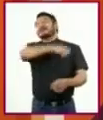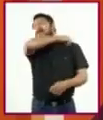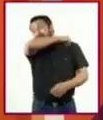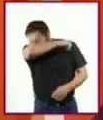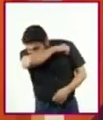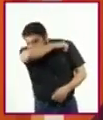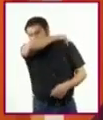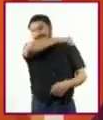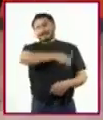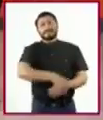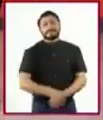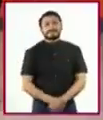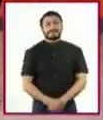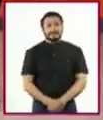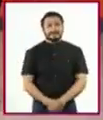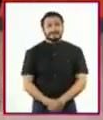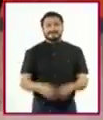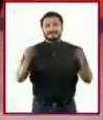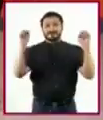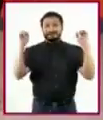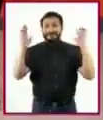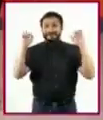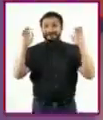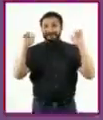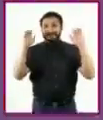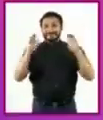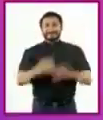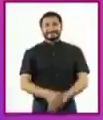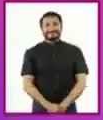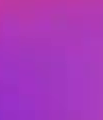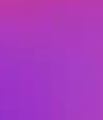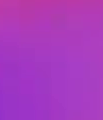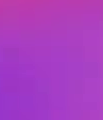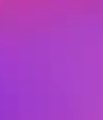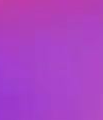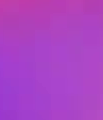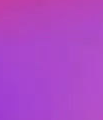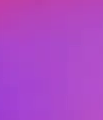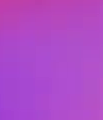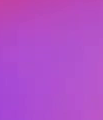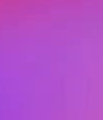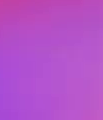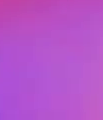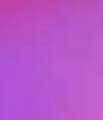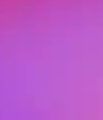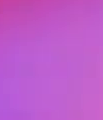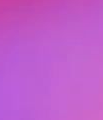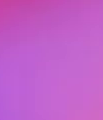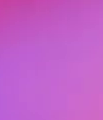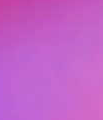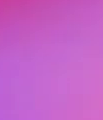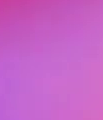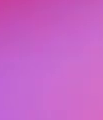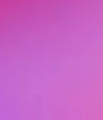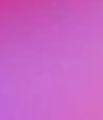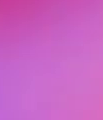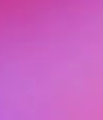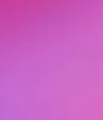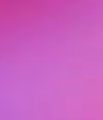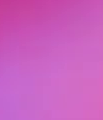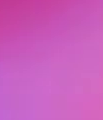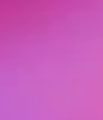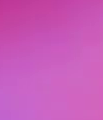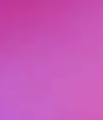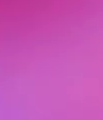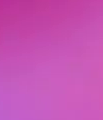etiqueta. ¡Hasta la próxima! Si tienes dudas o necesitas ayuda, llama al Centro de